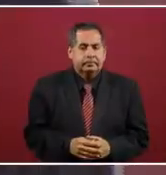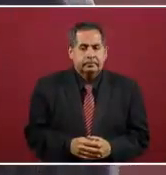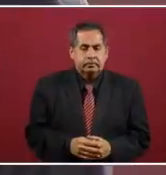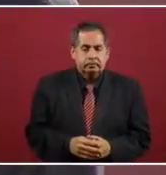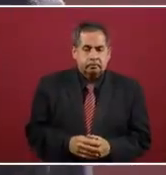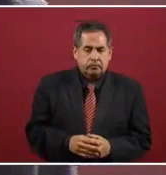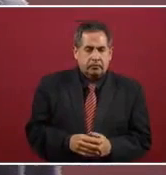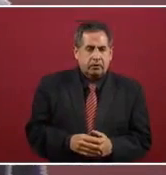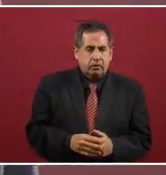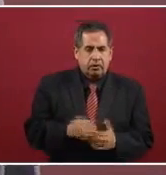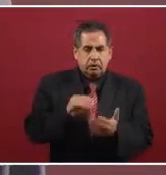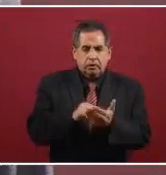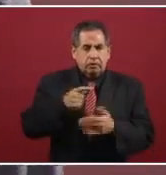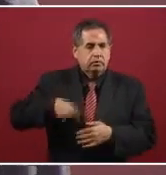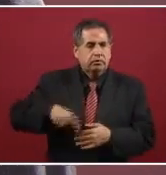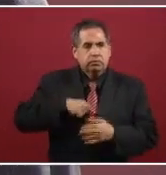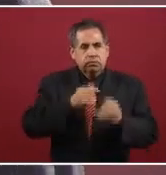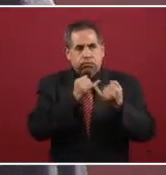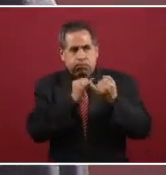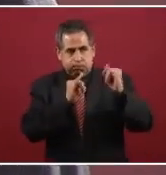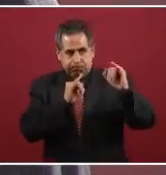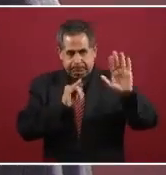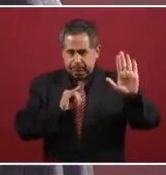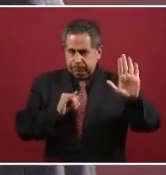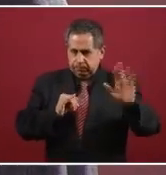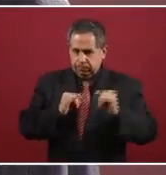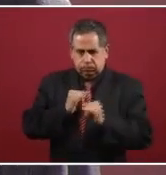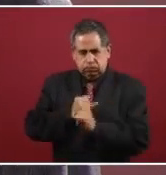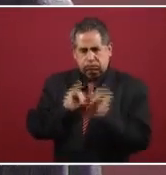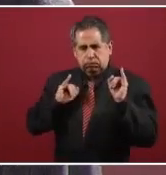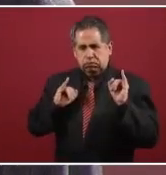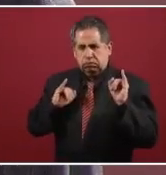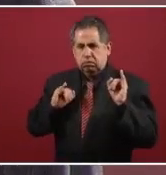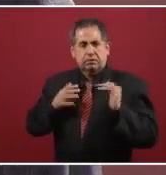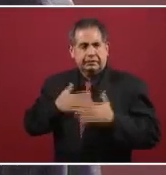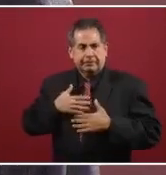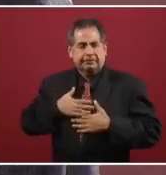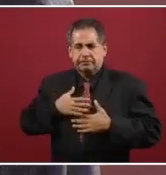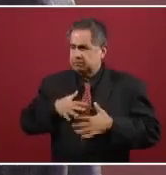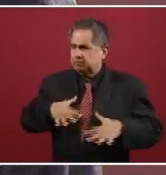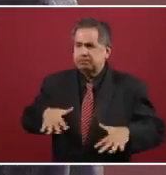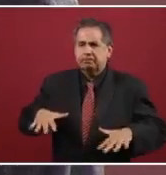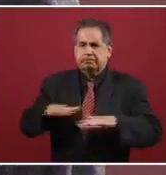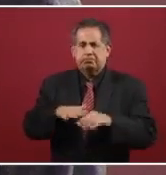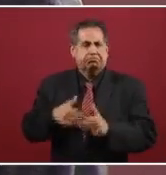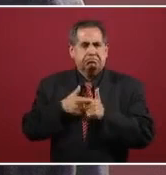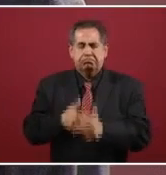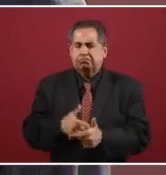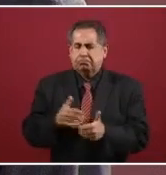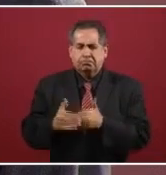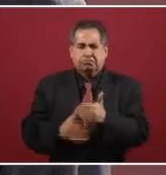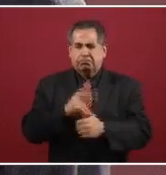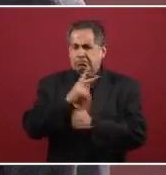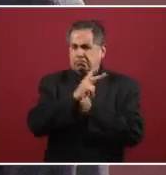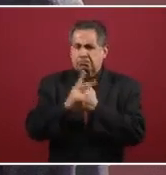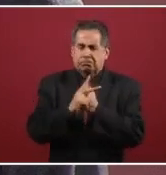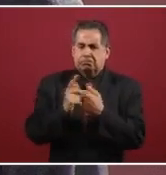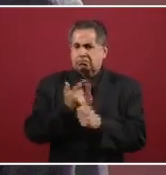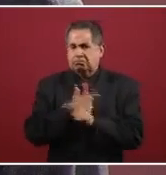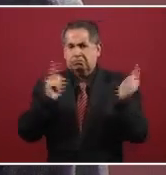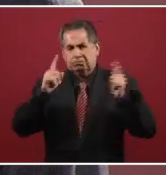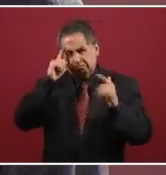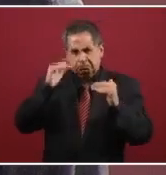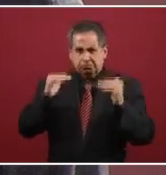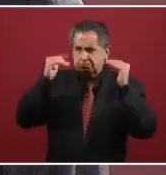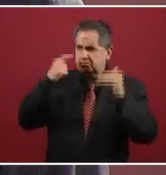mantener nuestra independencia. seguir actuando como un país libre y